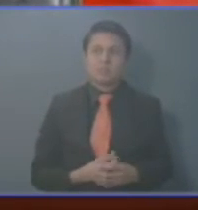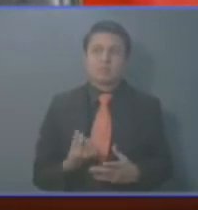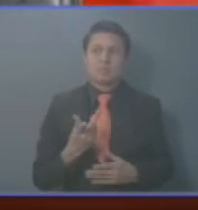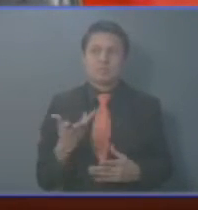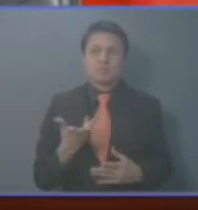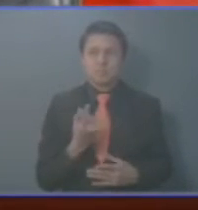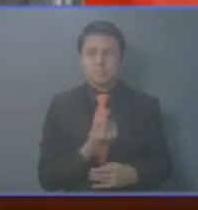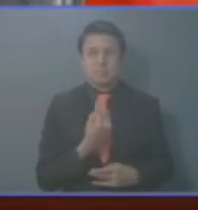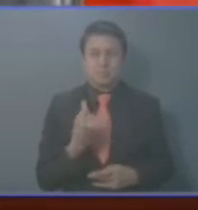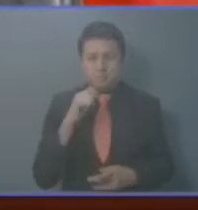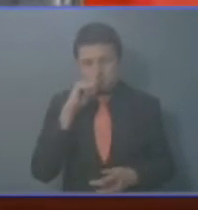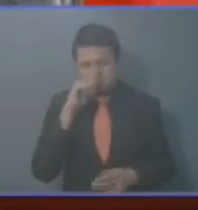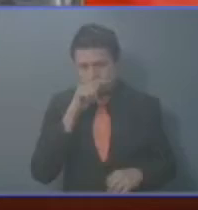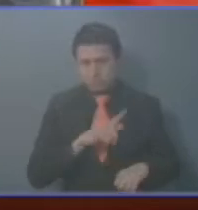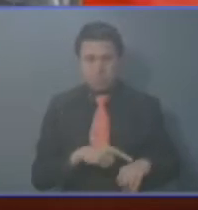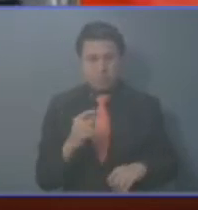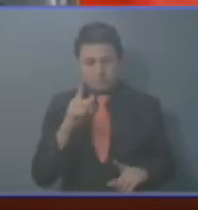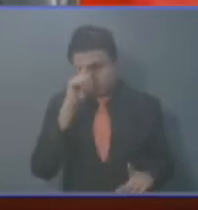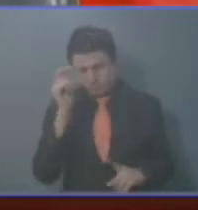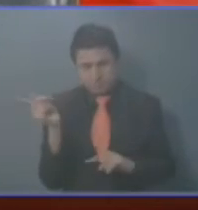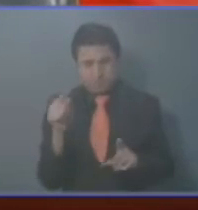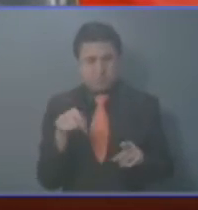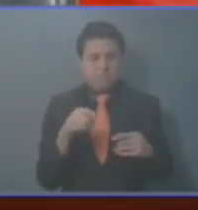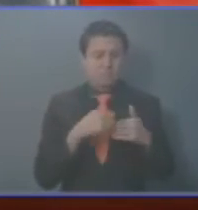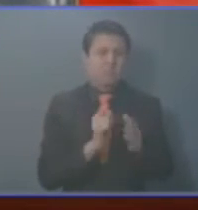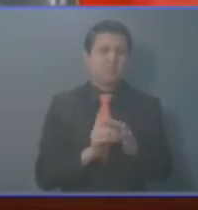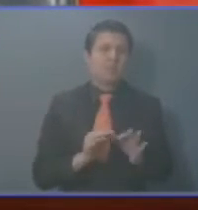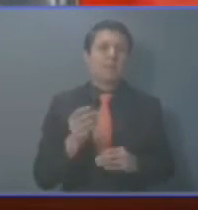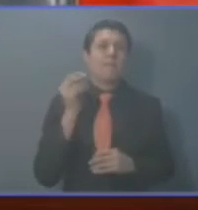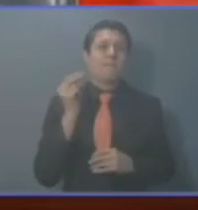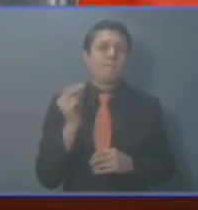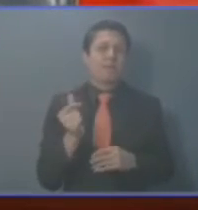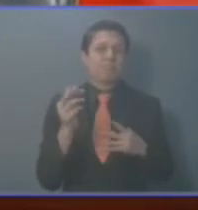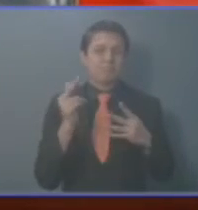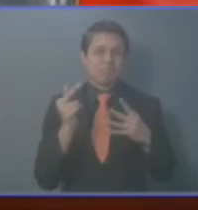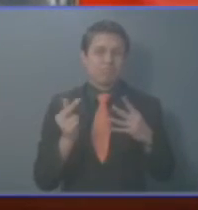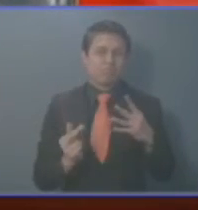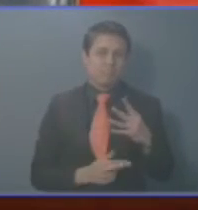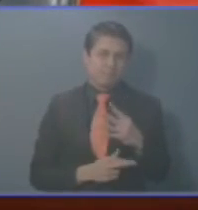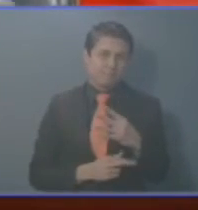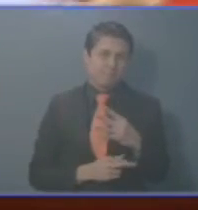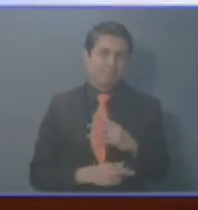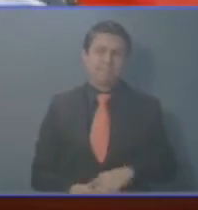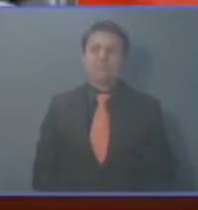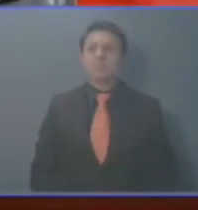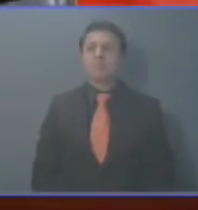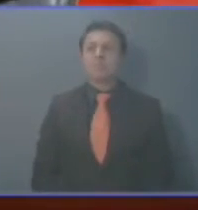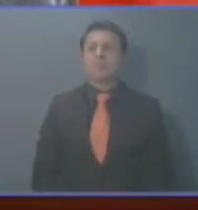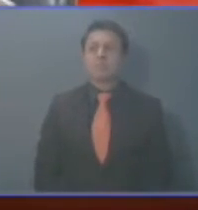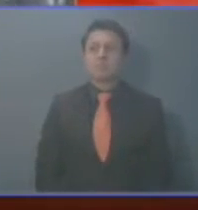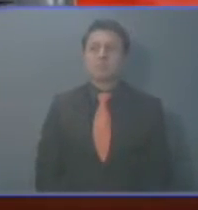mayoría de sus actividades, al tiempo que regresan con mayor rapidez a la normalidad.